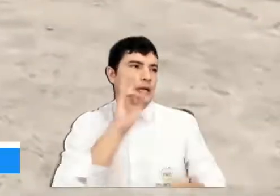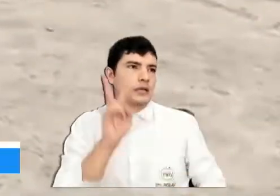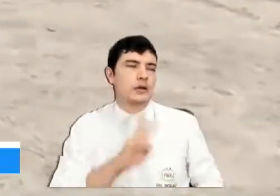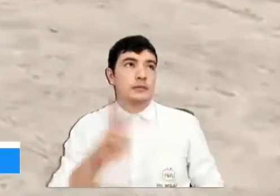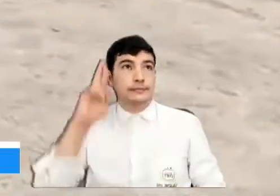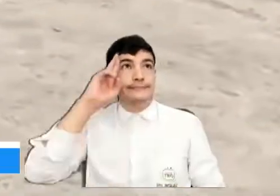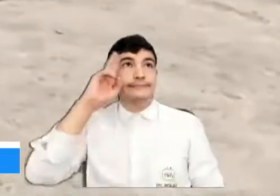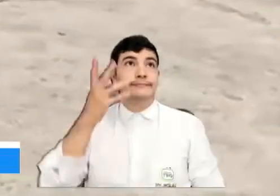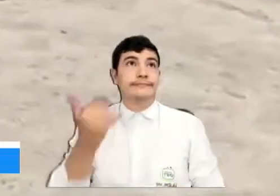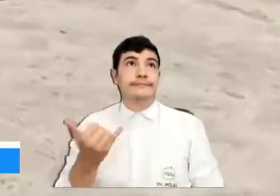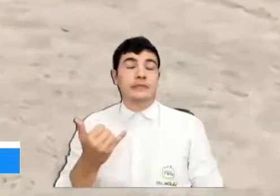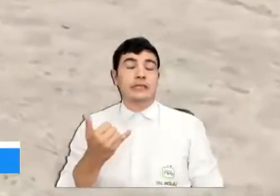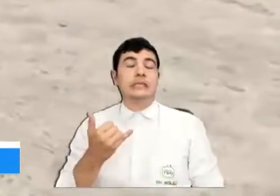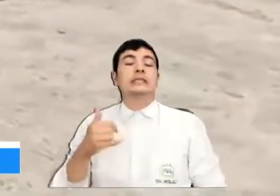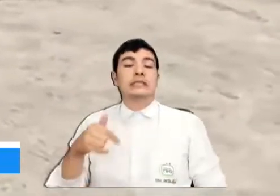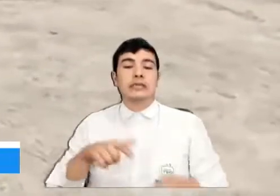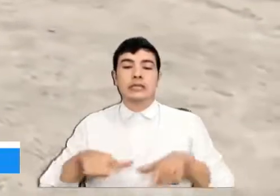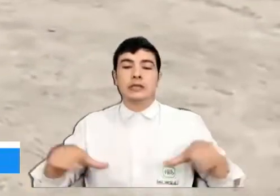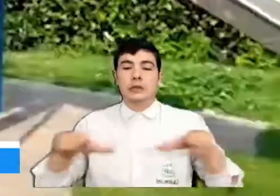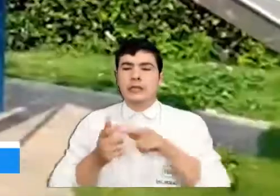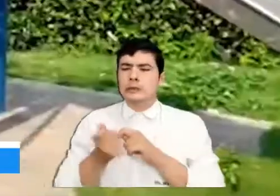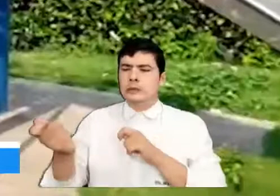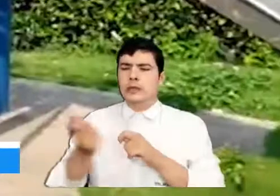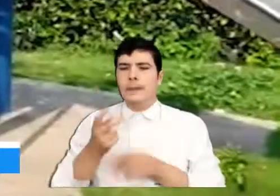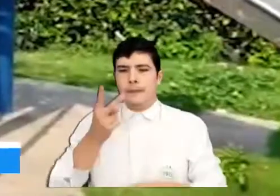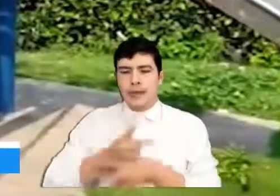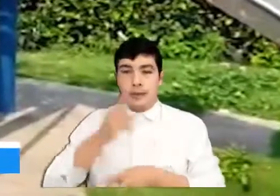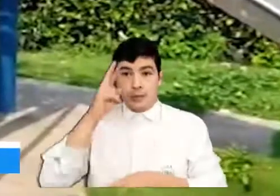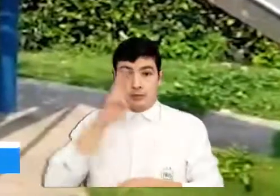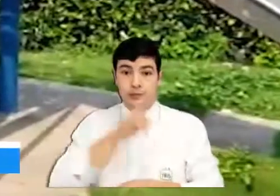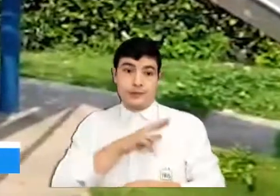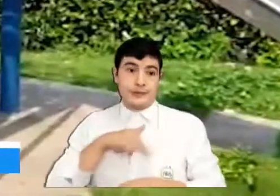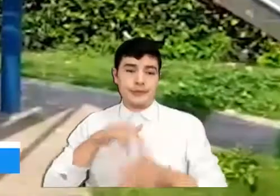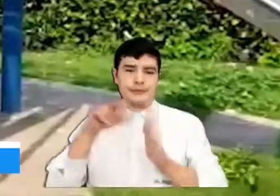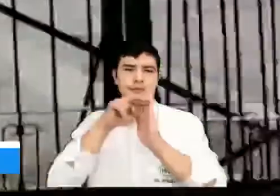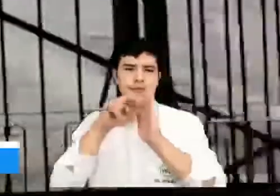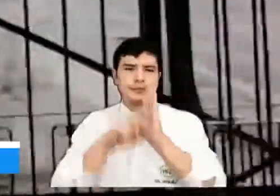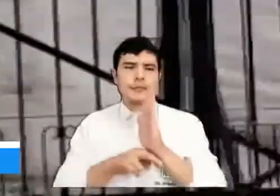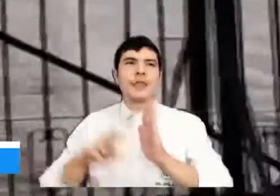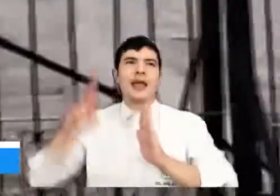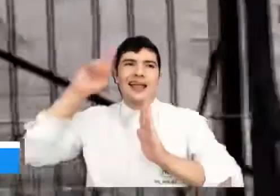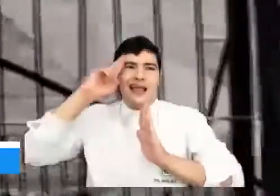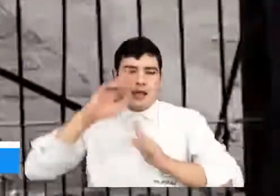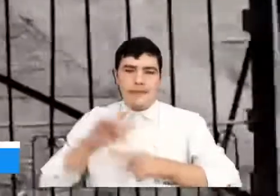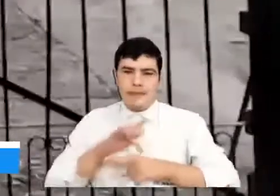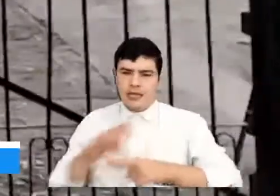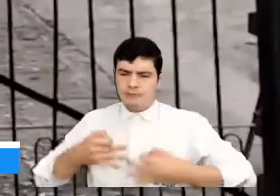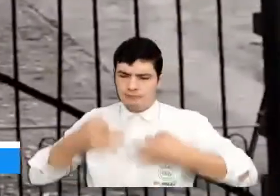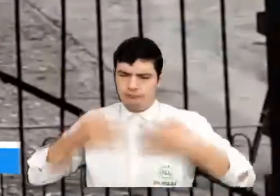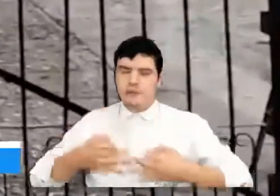Entre otras medidas tomadas por las administraciones, se encuentra el cierre de zonas verdes, prohibición de